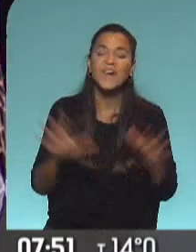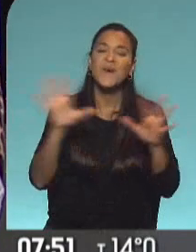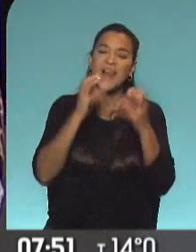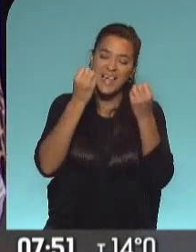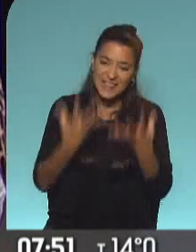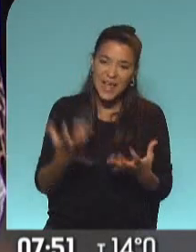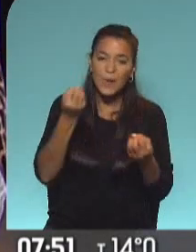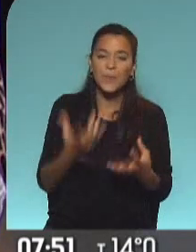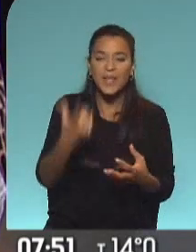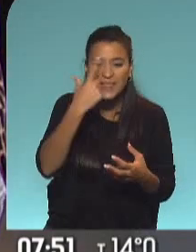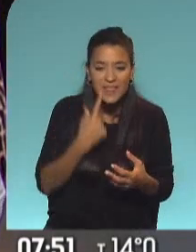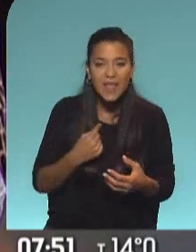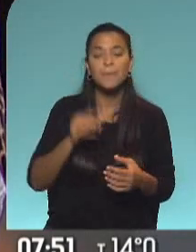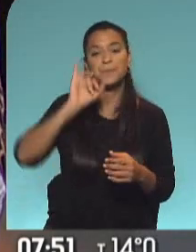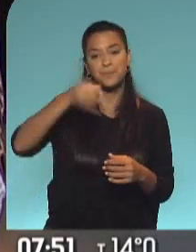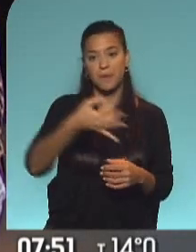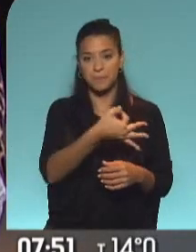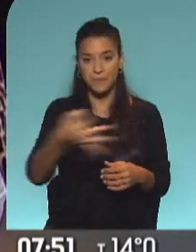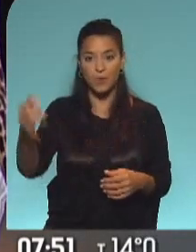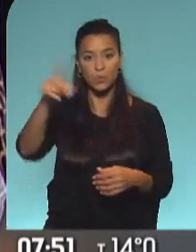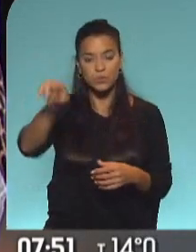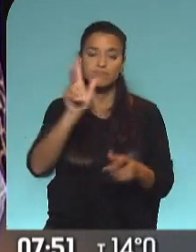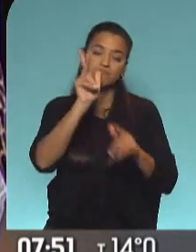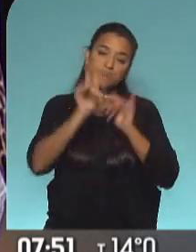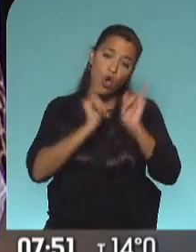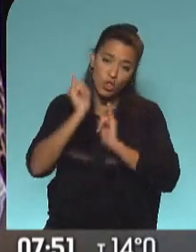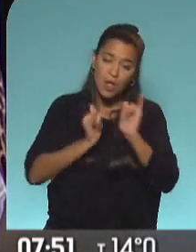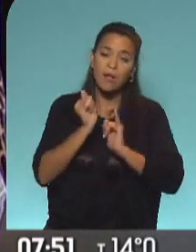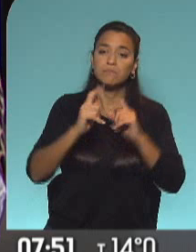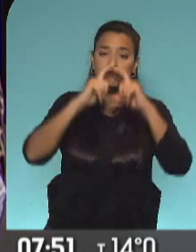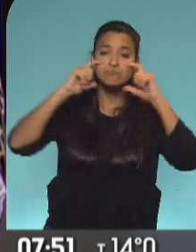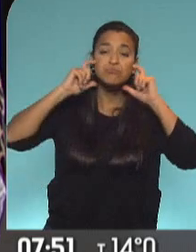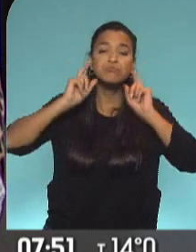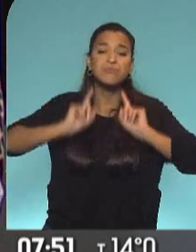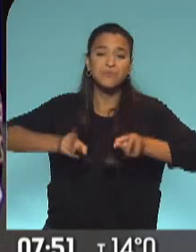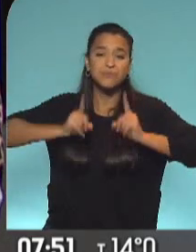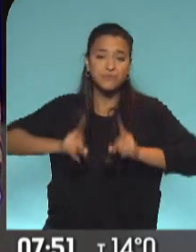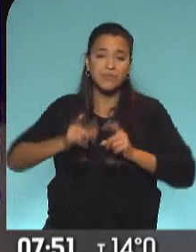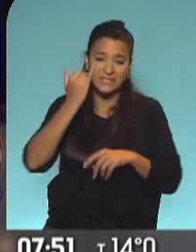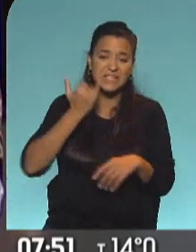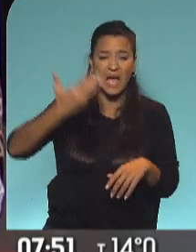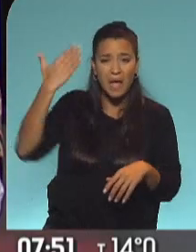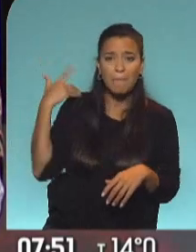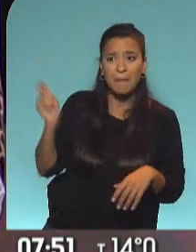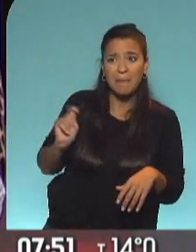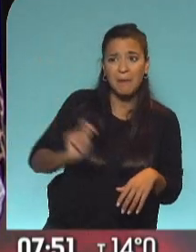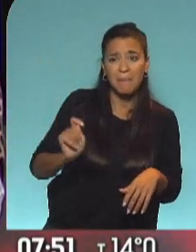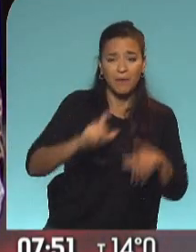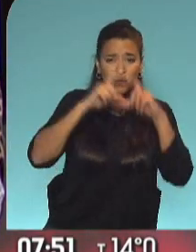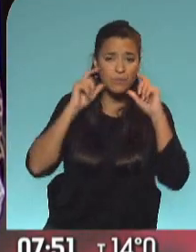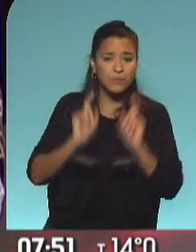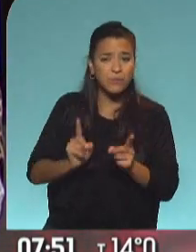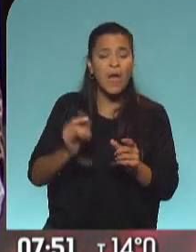¿Qué tal? Buen día, ¿cómo están? Sí, tal cual como ustedes están contando, con el uso prolongado del barbijo ya desde hace tantos meses,